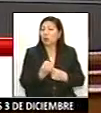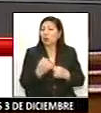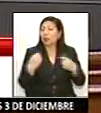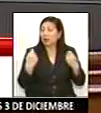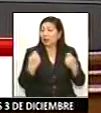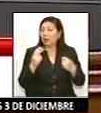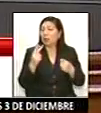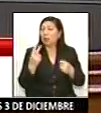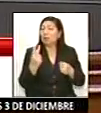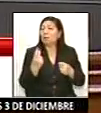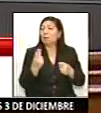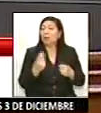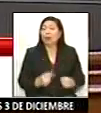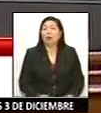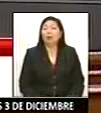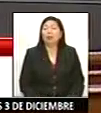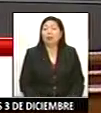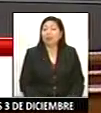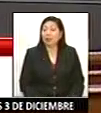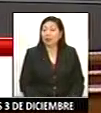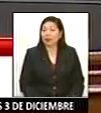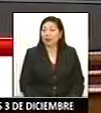Celebremos el 2021. No